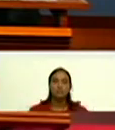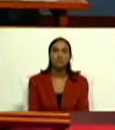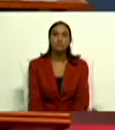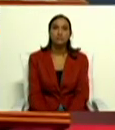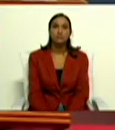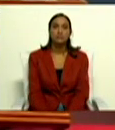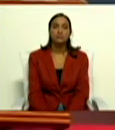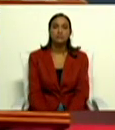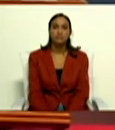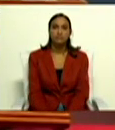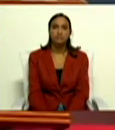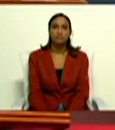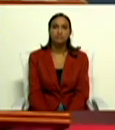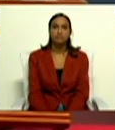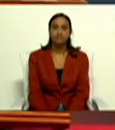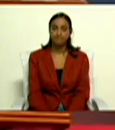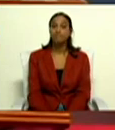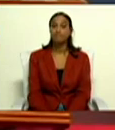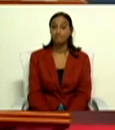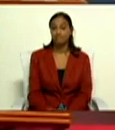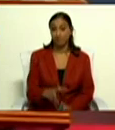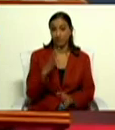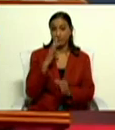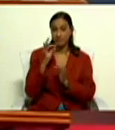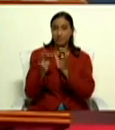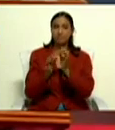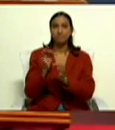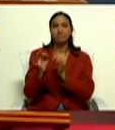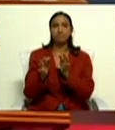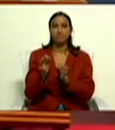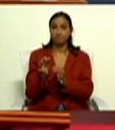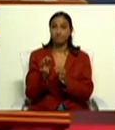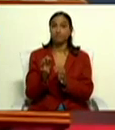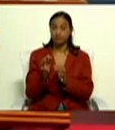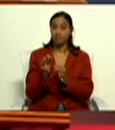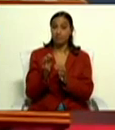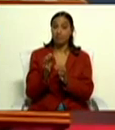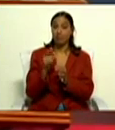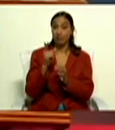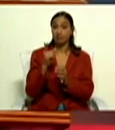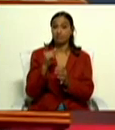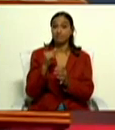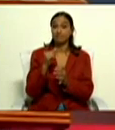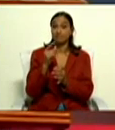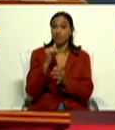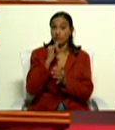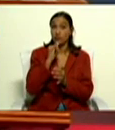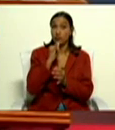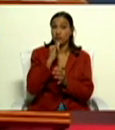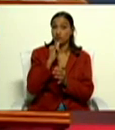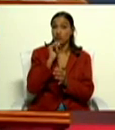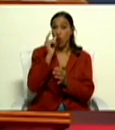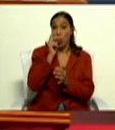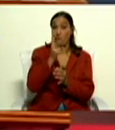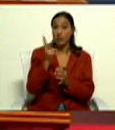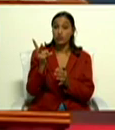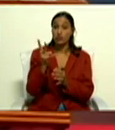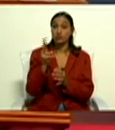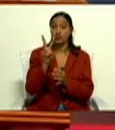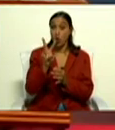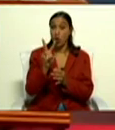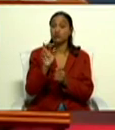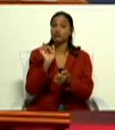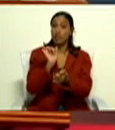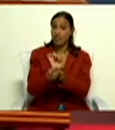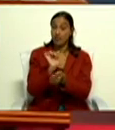de que la persona sujeto de la detención, por estos hechos que estoy mencionando, donde están detenidos, puestos a la orden del Ministerio